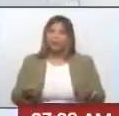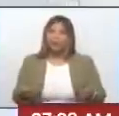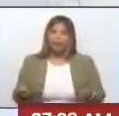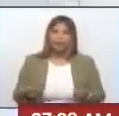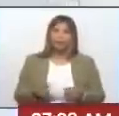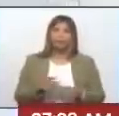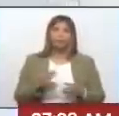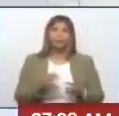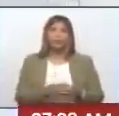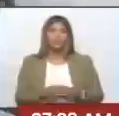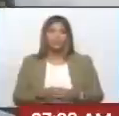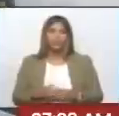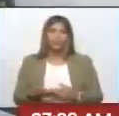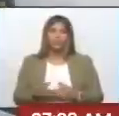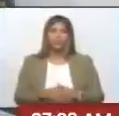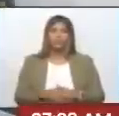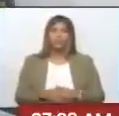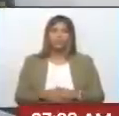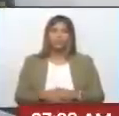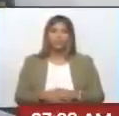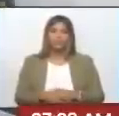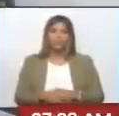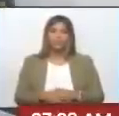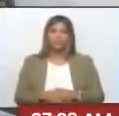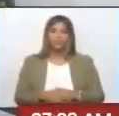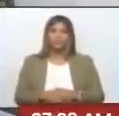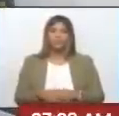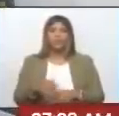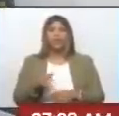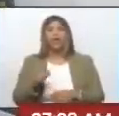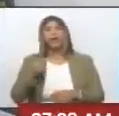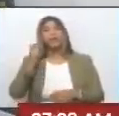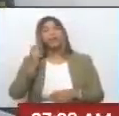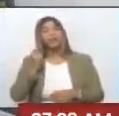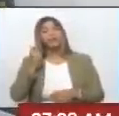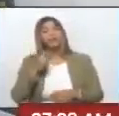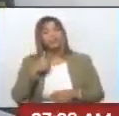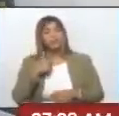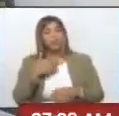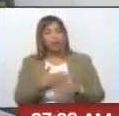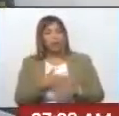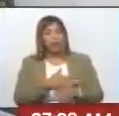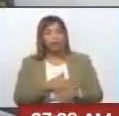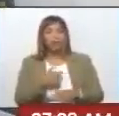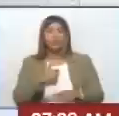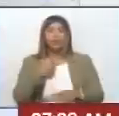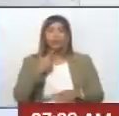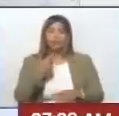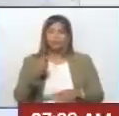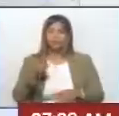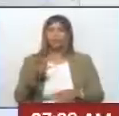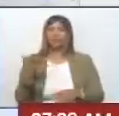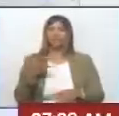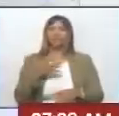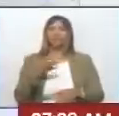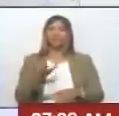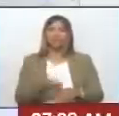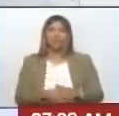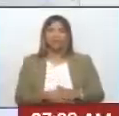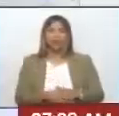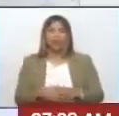frentes, varias familias? Cuando incluso hay diputados. Entonces, eso son cosas que, como bien dices tú, levantan la sospecha,